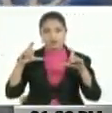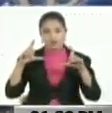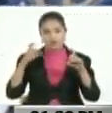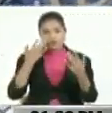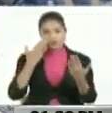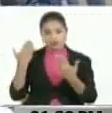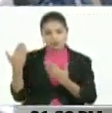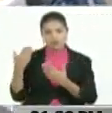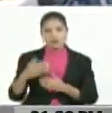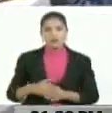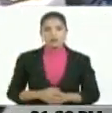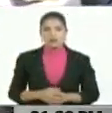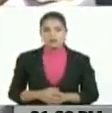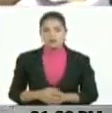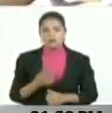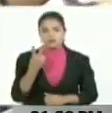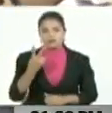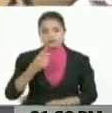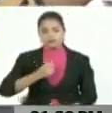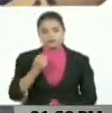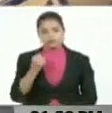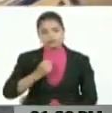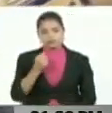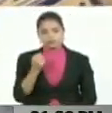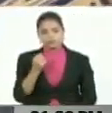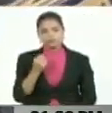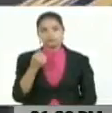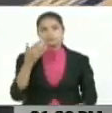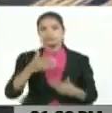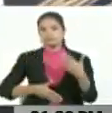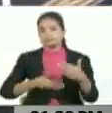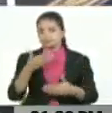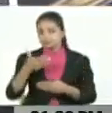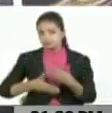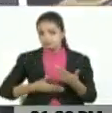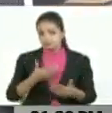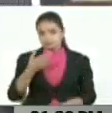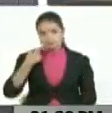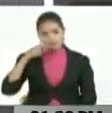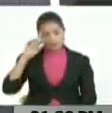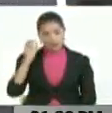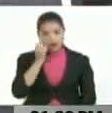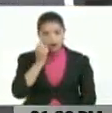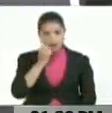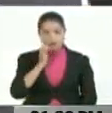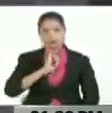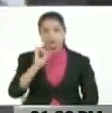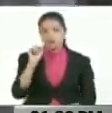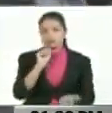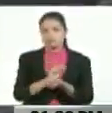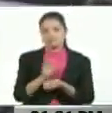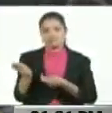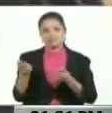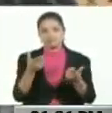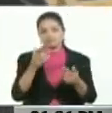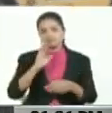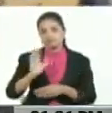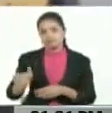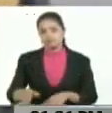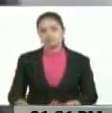fotografía cuando dos funcionarios de la policía estaban cometiendo actos vandálicos y fueron detenidos puestos a la orden de las